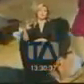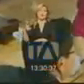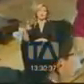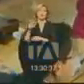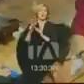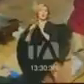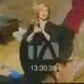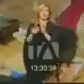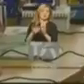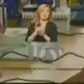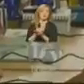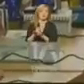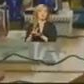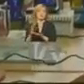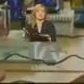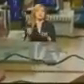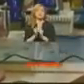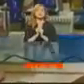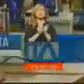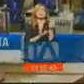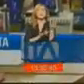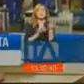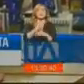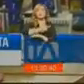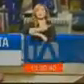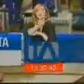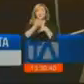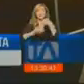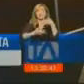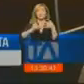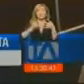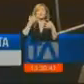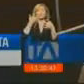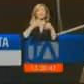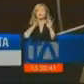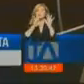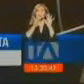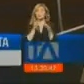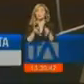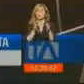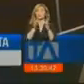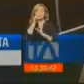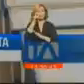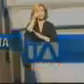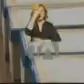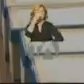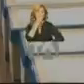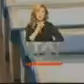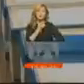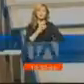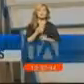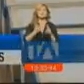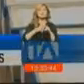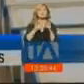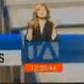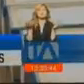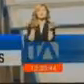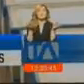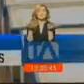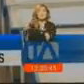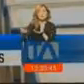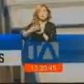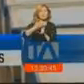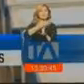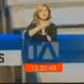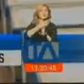llega el día del juicio, el próximo 10 de febrero, la Fiscalía General, por su parte, sigue tomando decisiones. Partiendo precisamente de lo recaudado